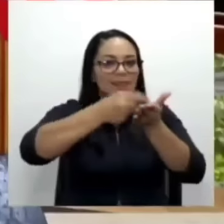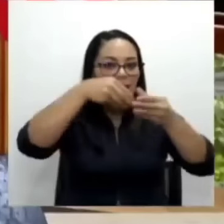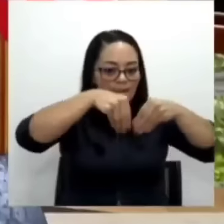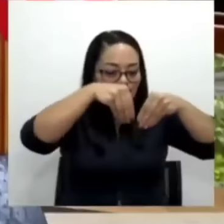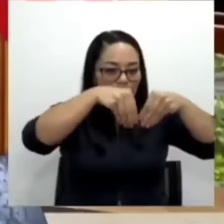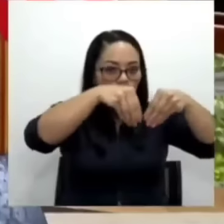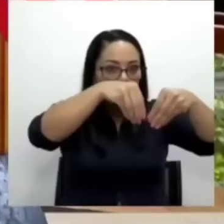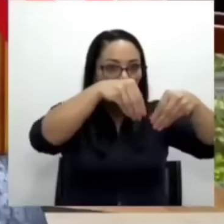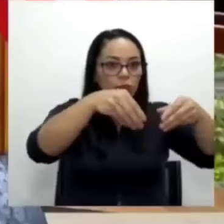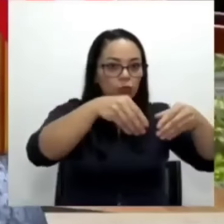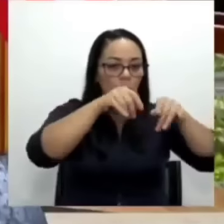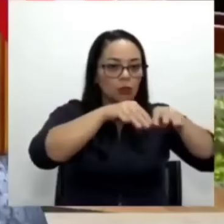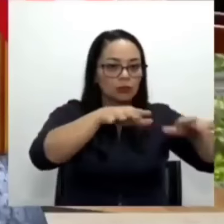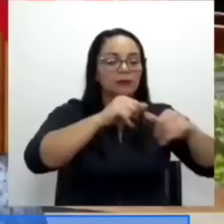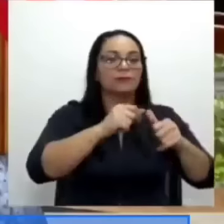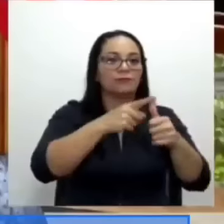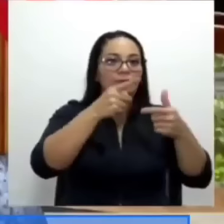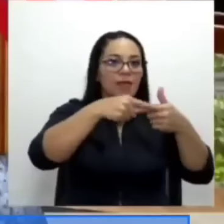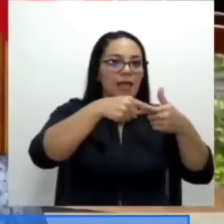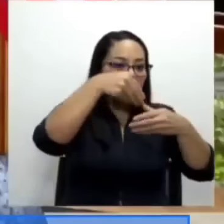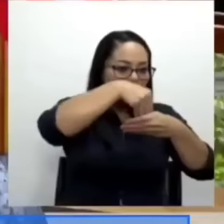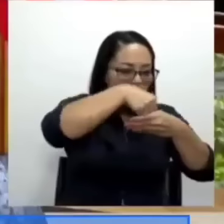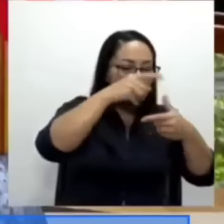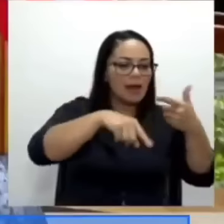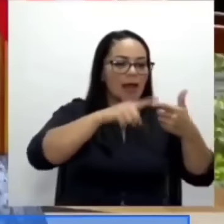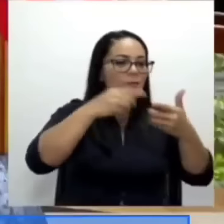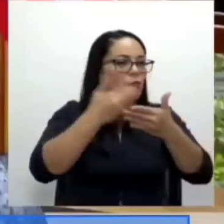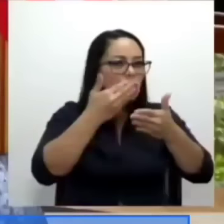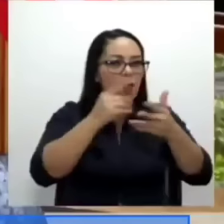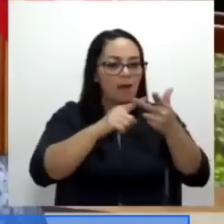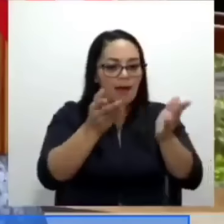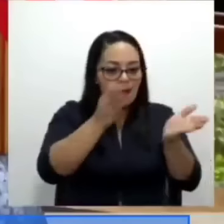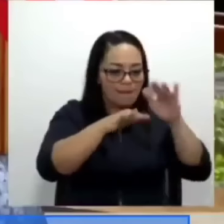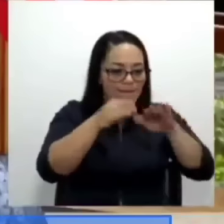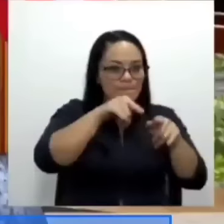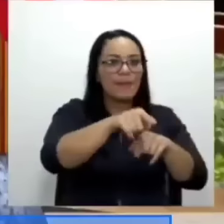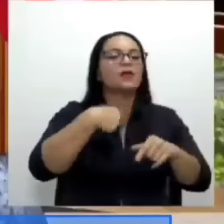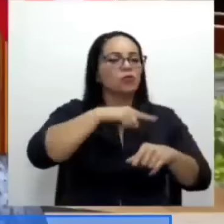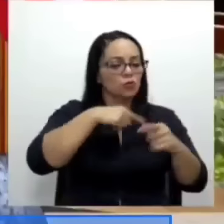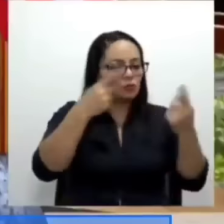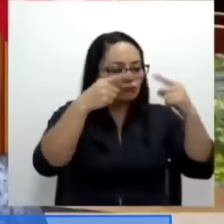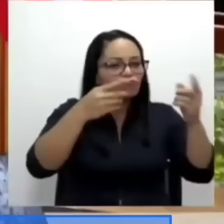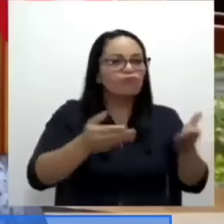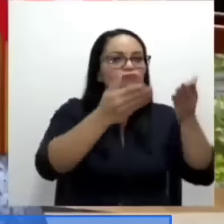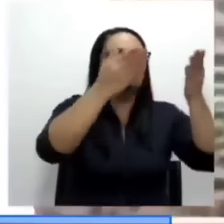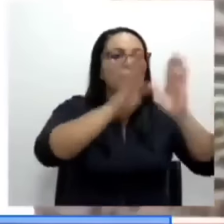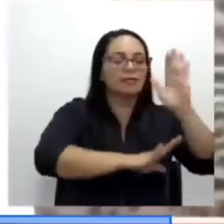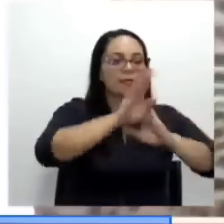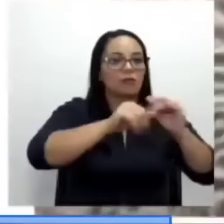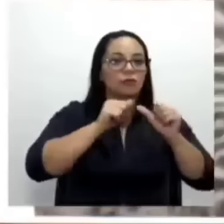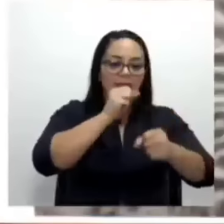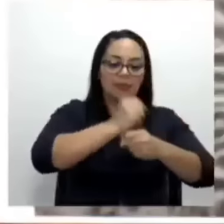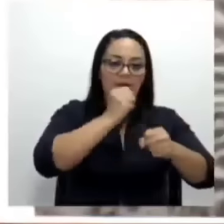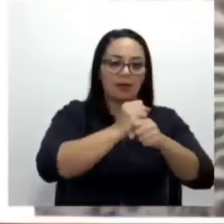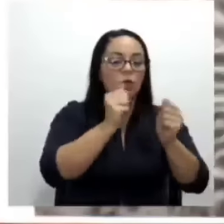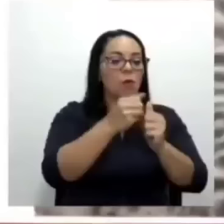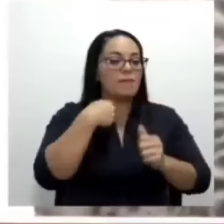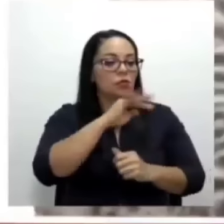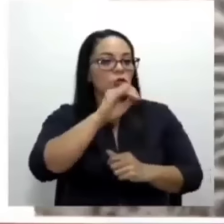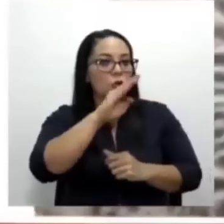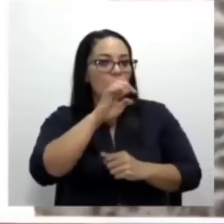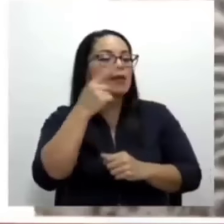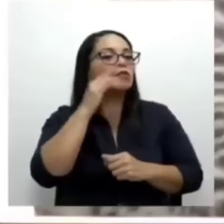ensamblaje, prueba y empaque, y estamos comprometidos a ayudar en ese crecimiento. Queremos continuar trabajando con el ministro Tovar y su